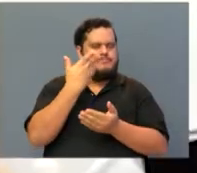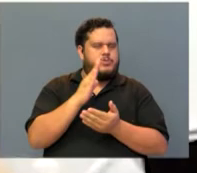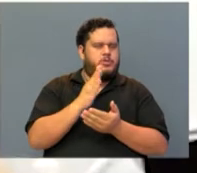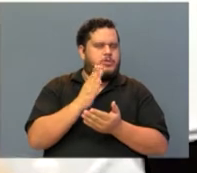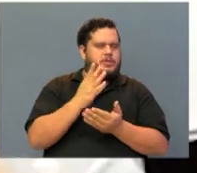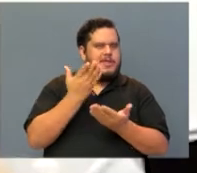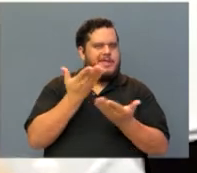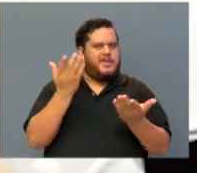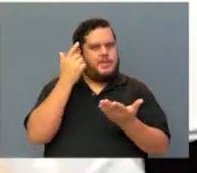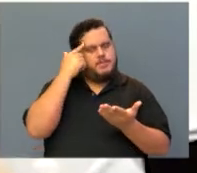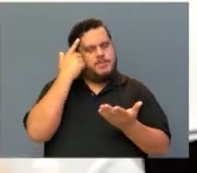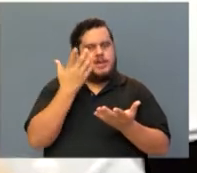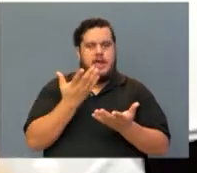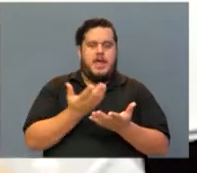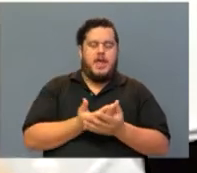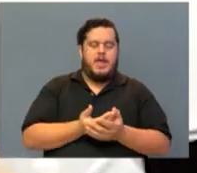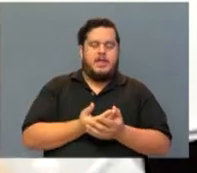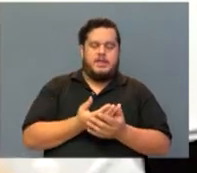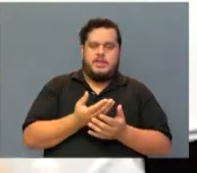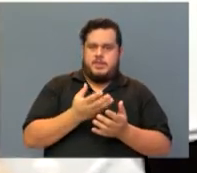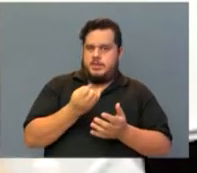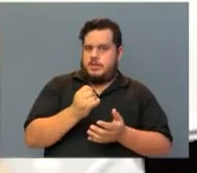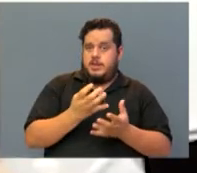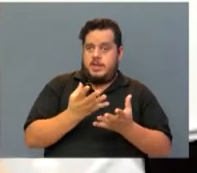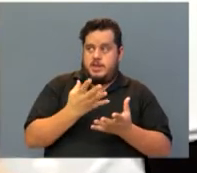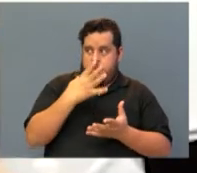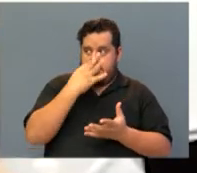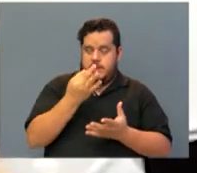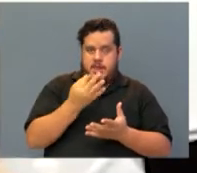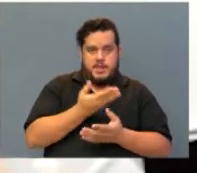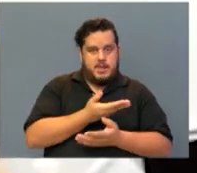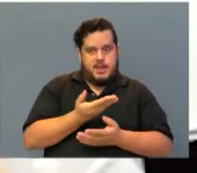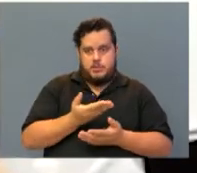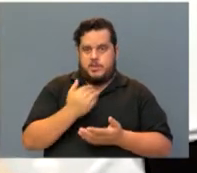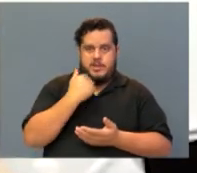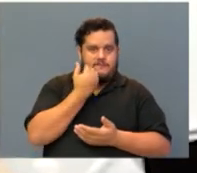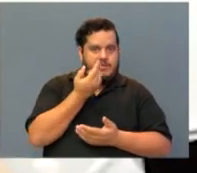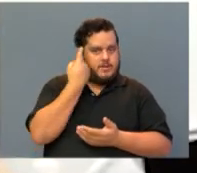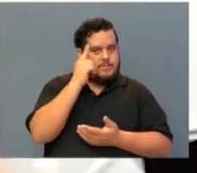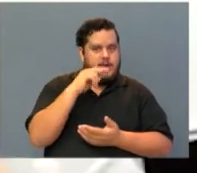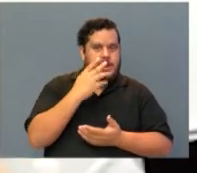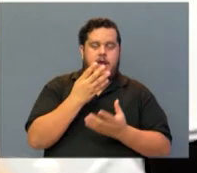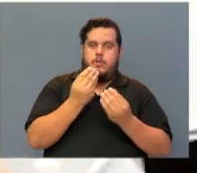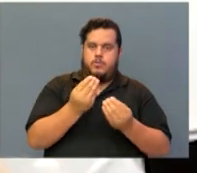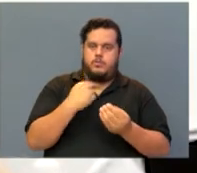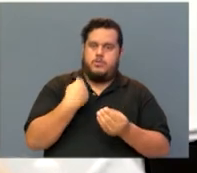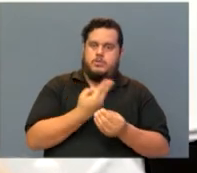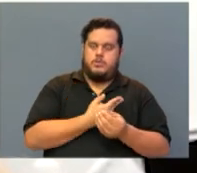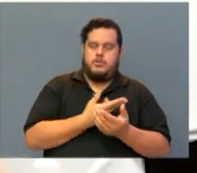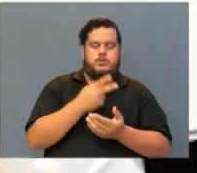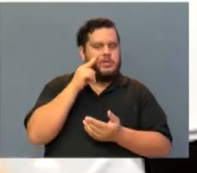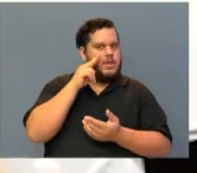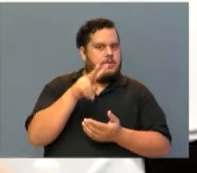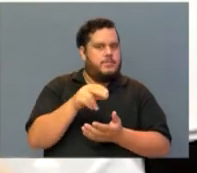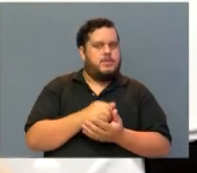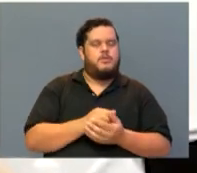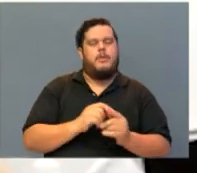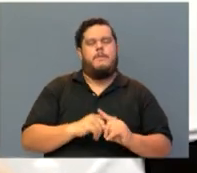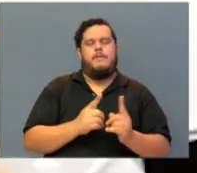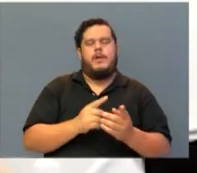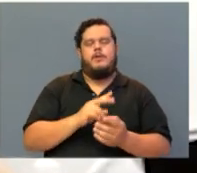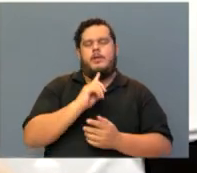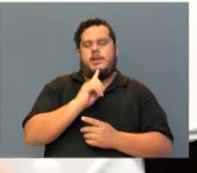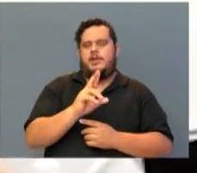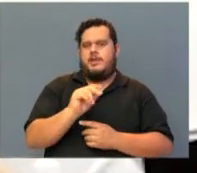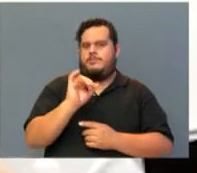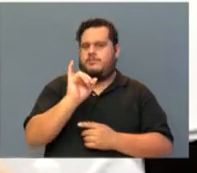no sé qué pensarán, si creen que las cosas han sido fáciles para muchos de nosotros que han visto, pero la